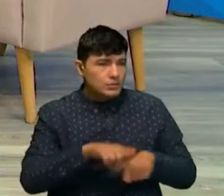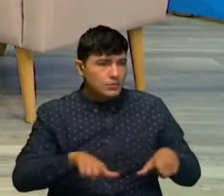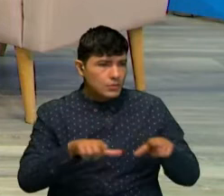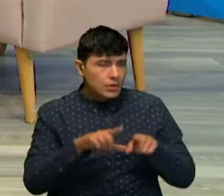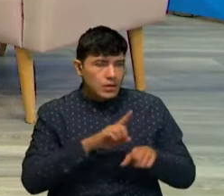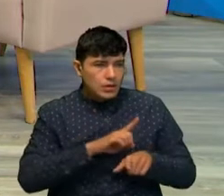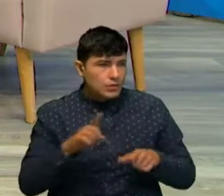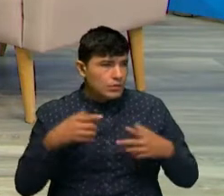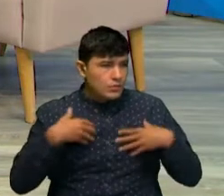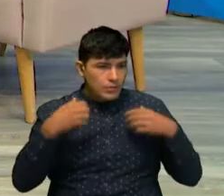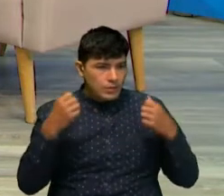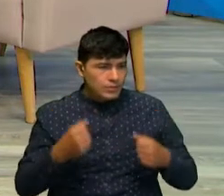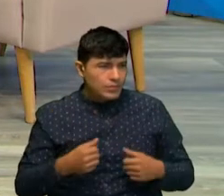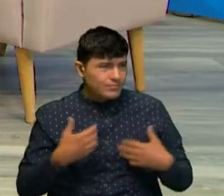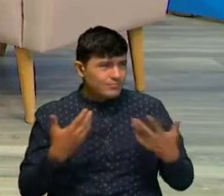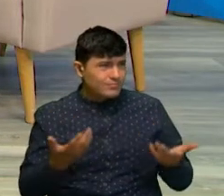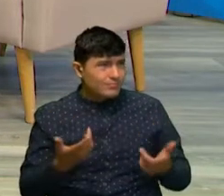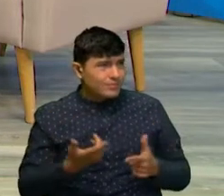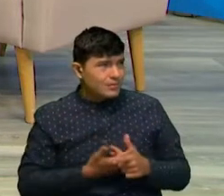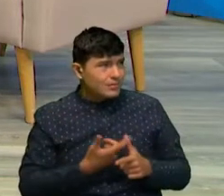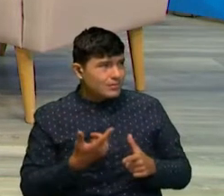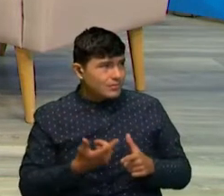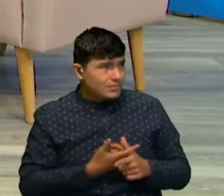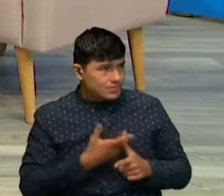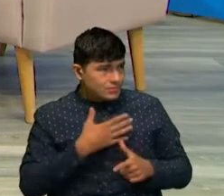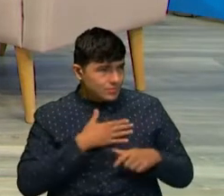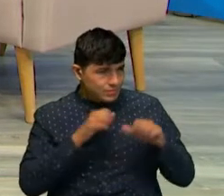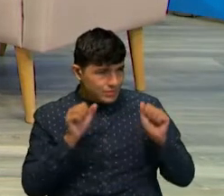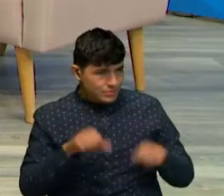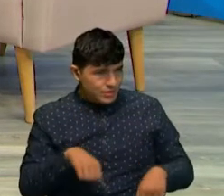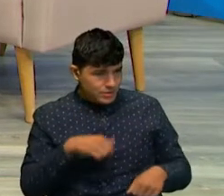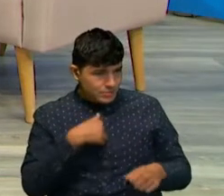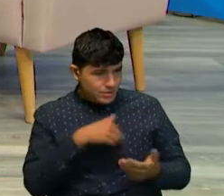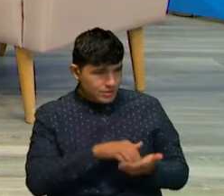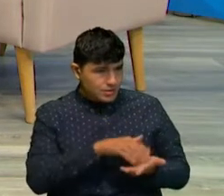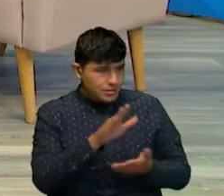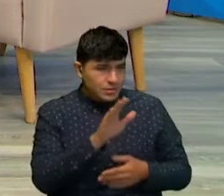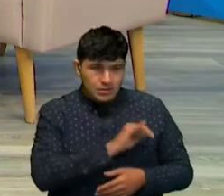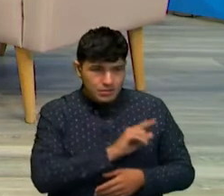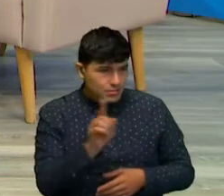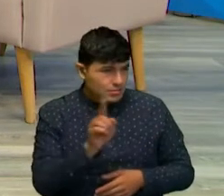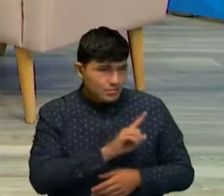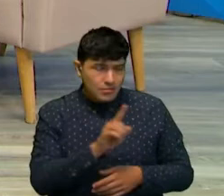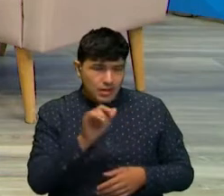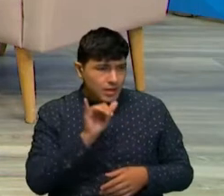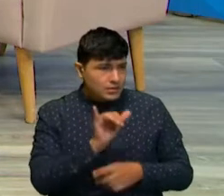uno, entonces a uno lo pueden echar. No es así.